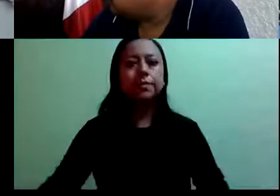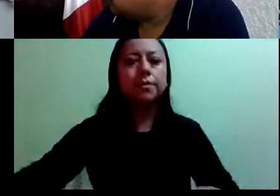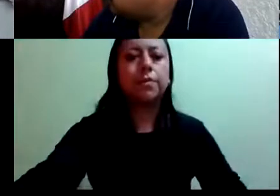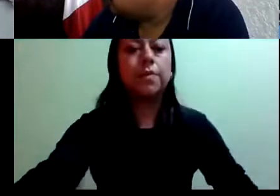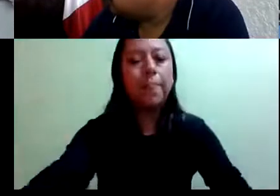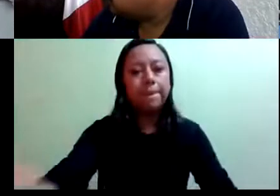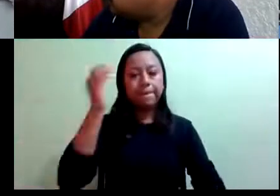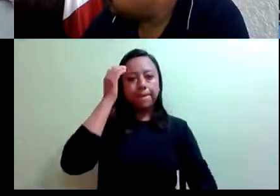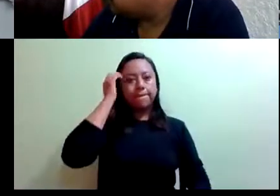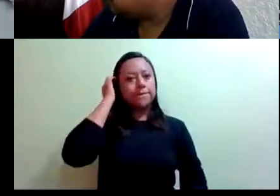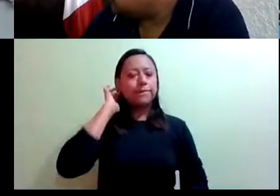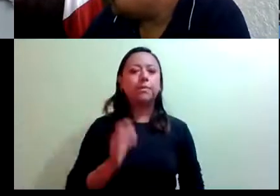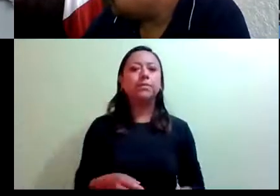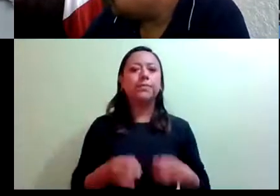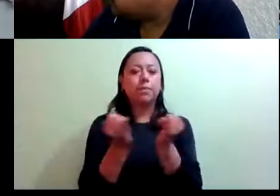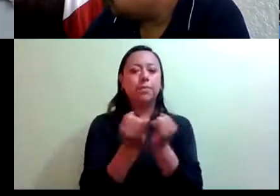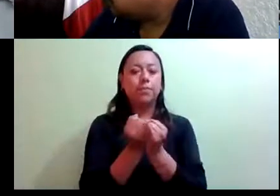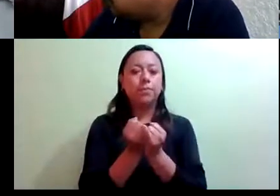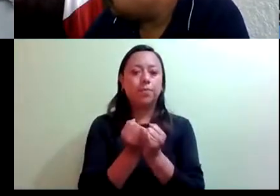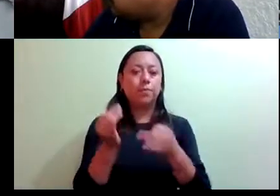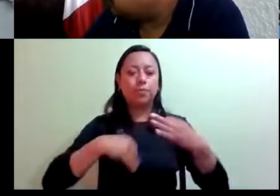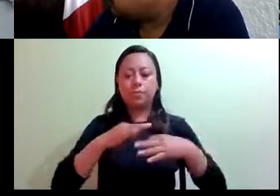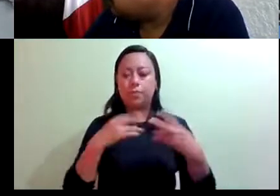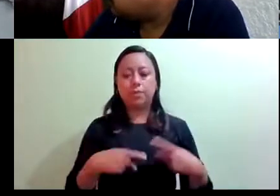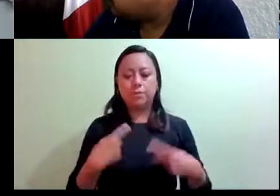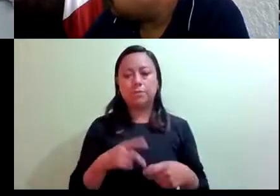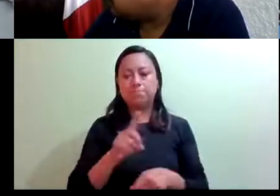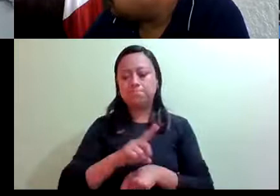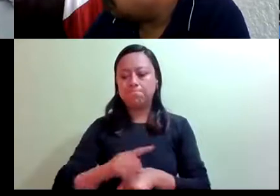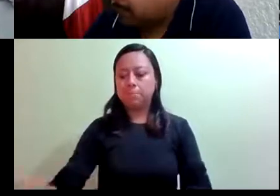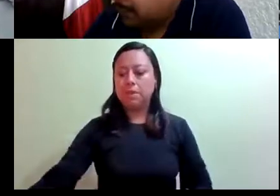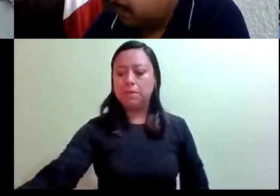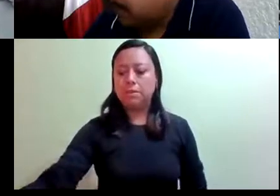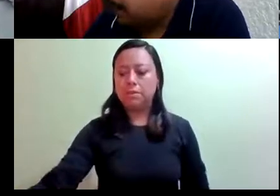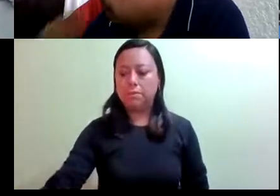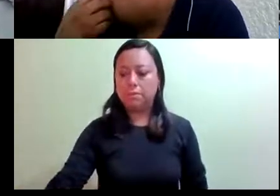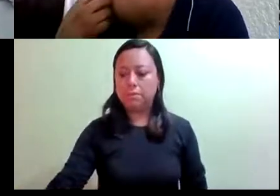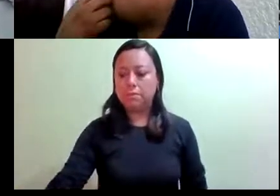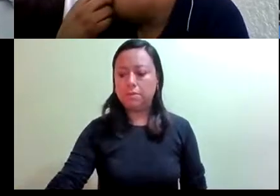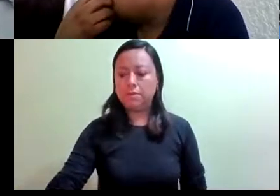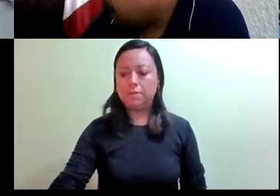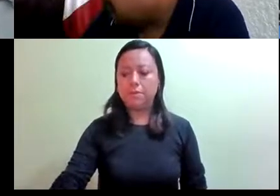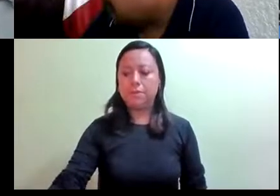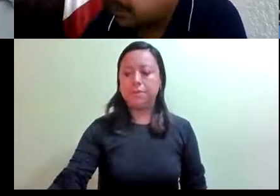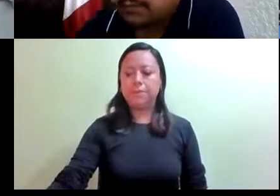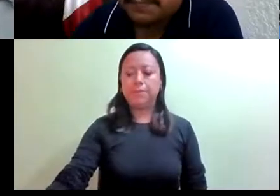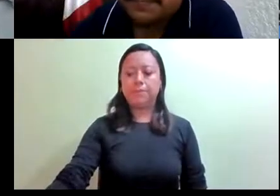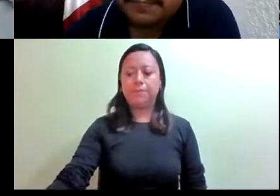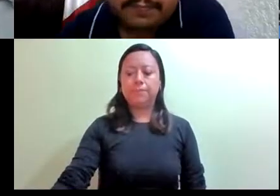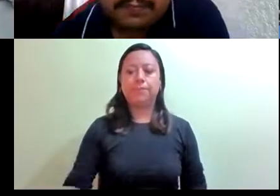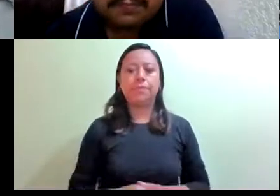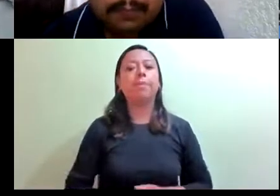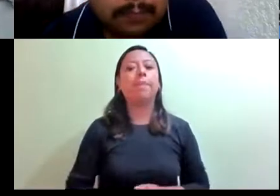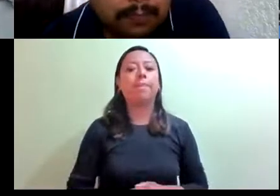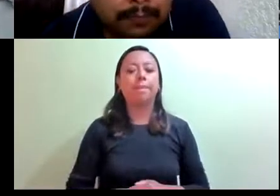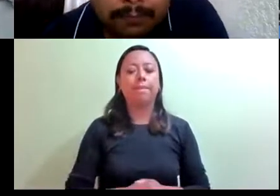todas aquellas personas que día con día buscan para su familia una vida mejor. En este sentido, el Partido del Trabajo mantiene su compromiso con la sociedad y